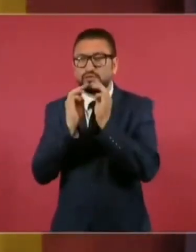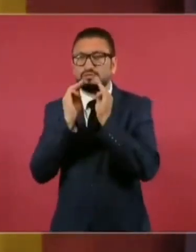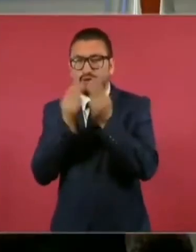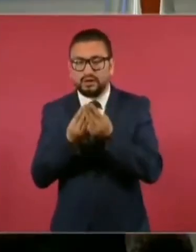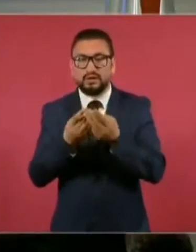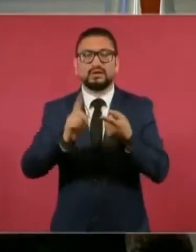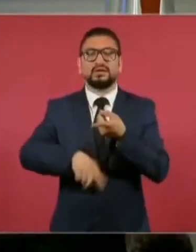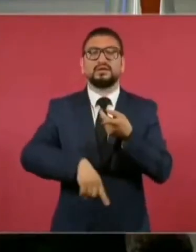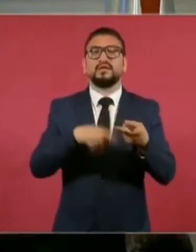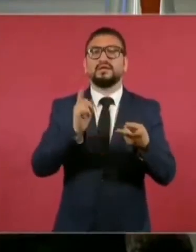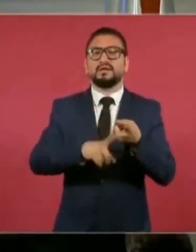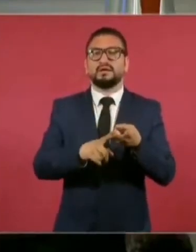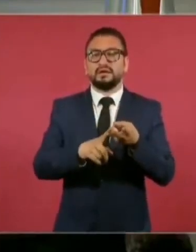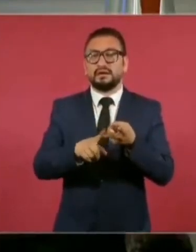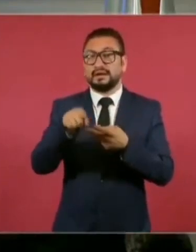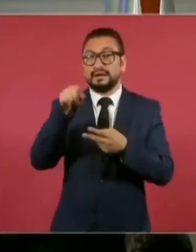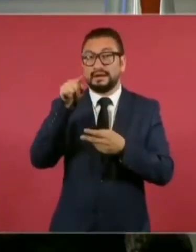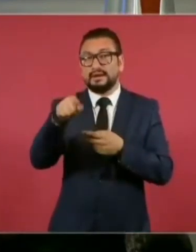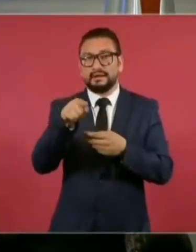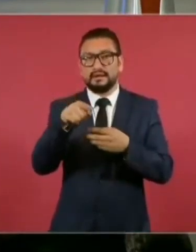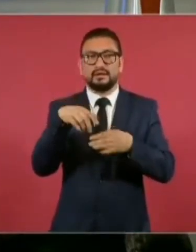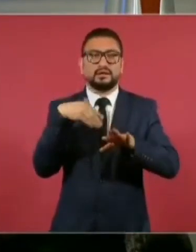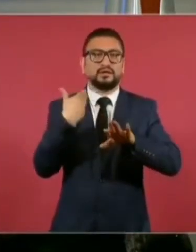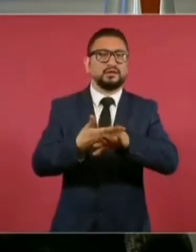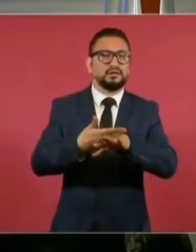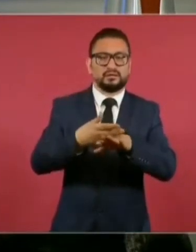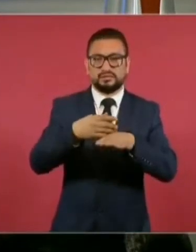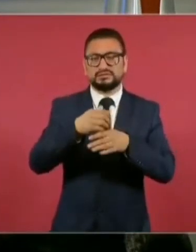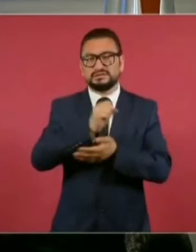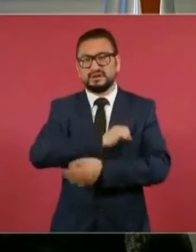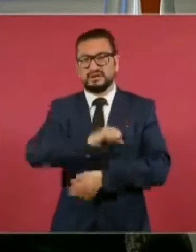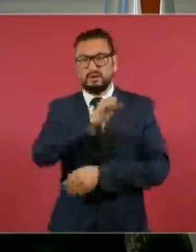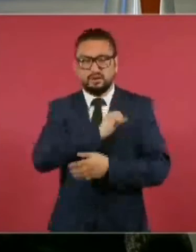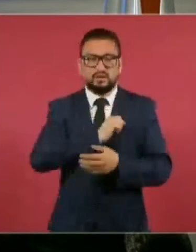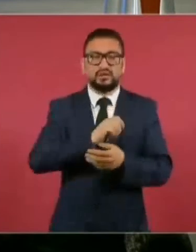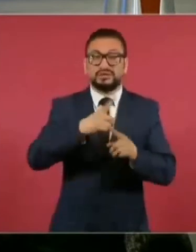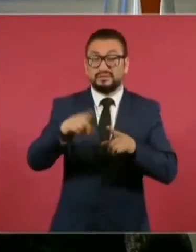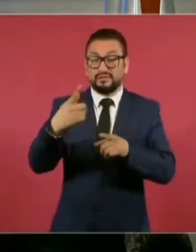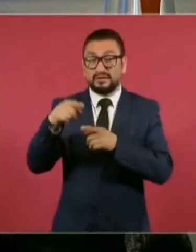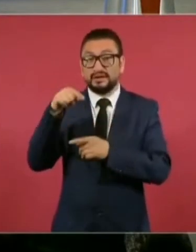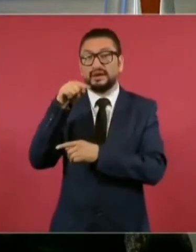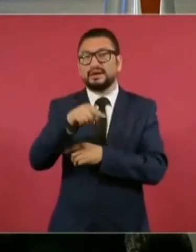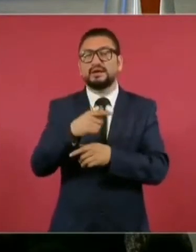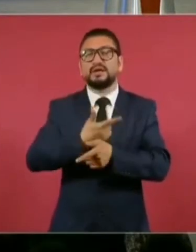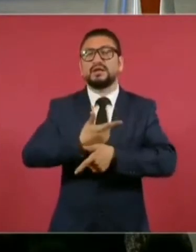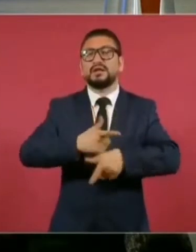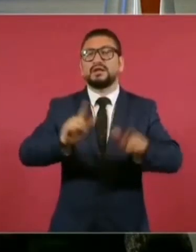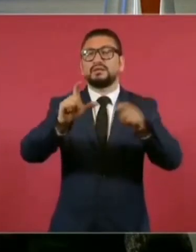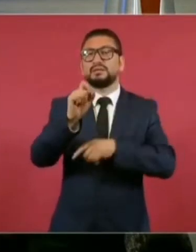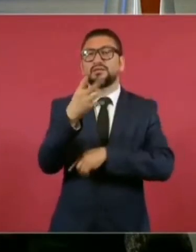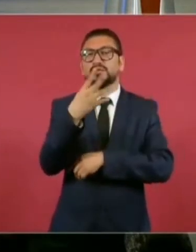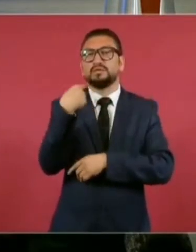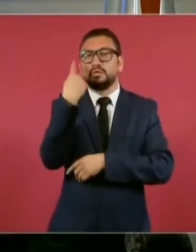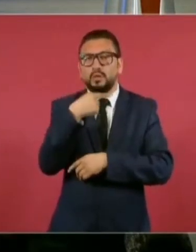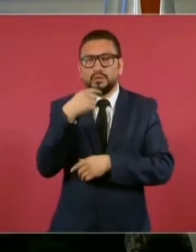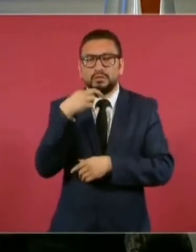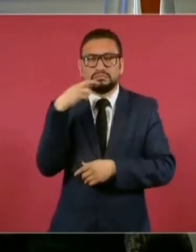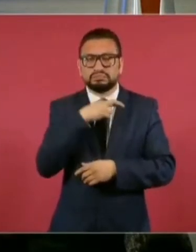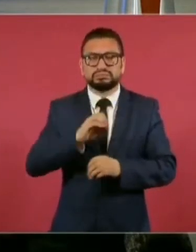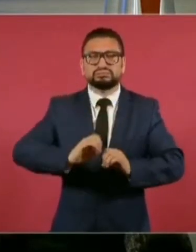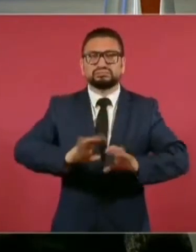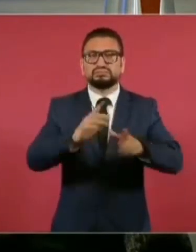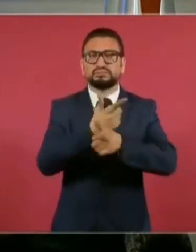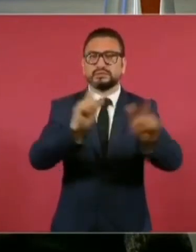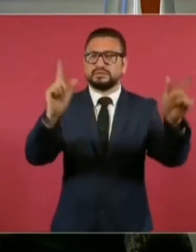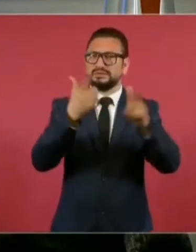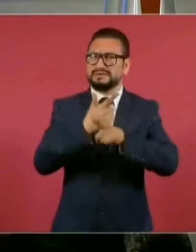y de delitos contra la salud. El plazo otorgado para su liberación es 24 horas. Insistimos en